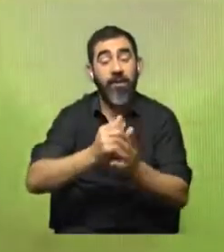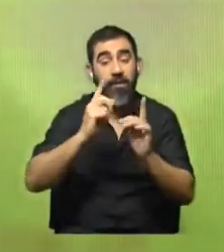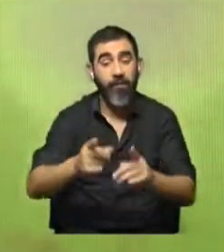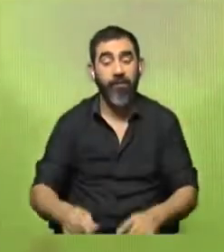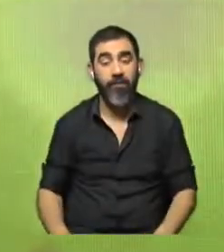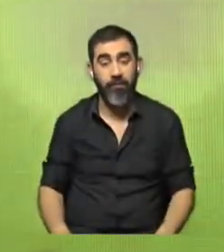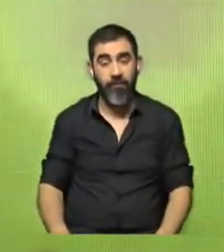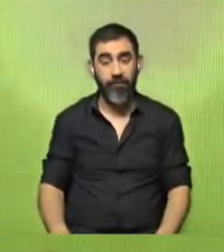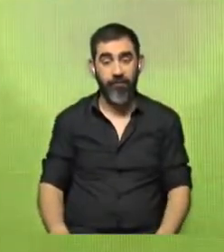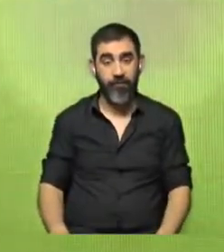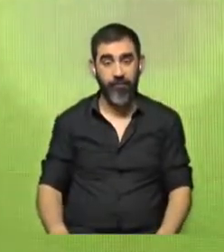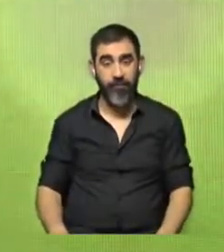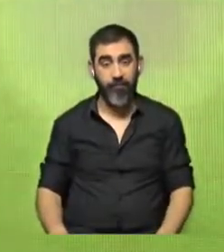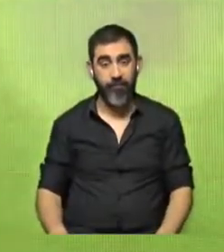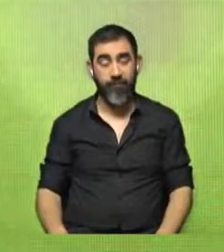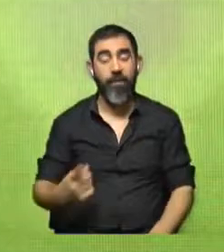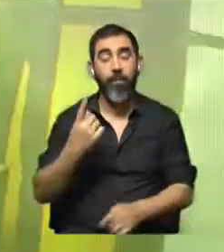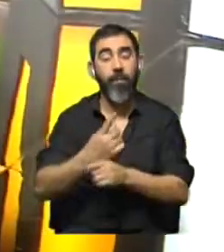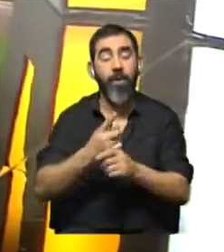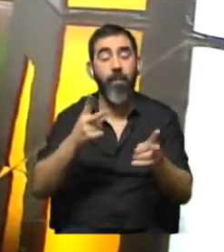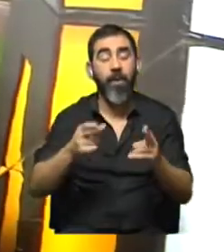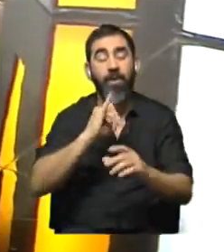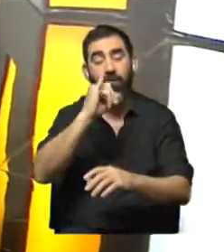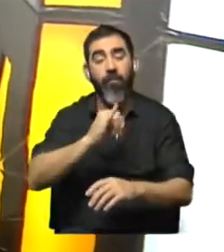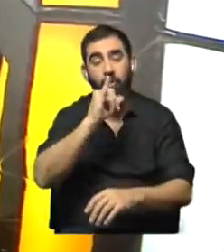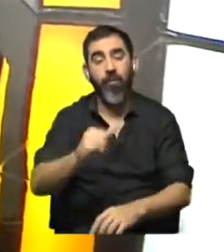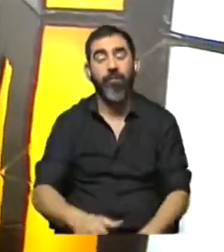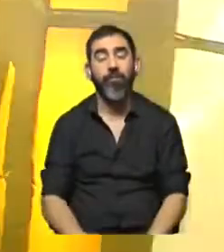¿no? Bueno. Y bueno, lo vemos en la primera parte del informe.